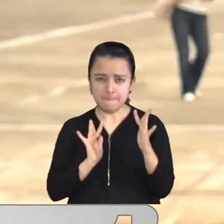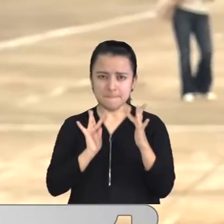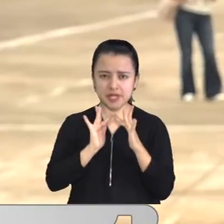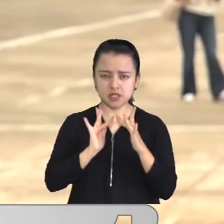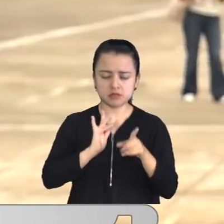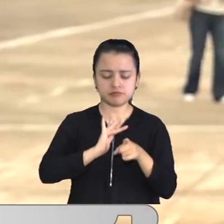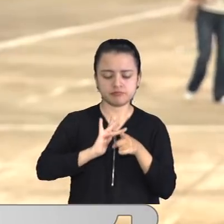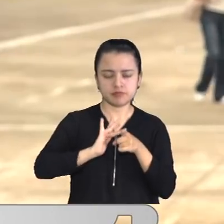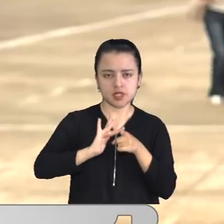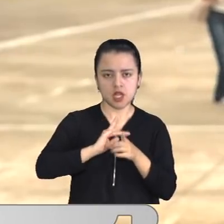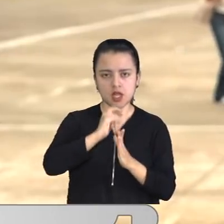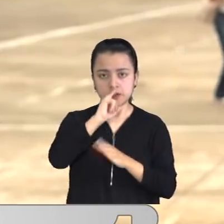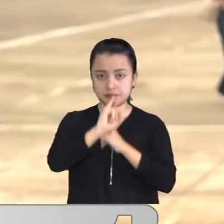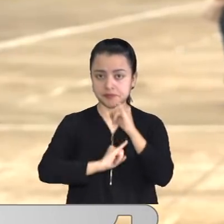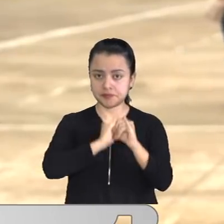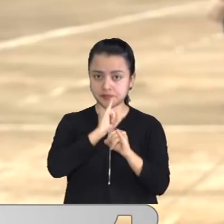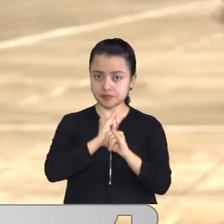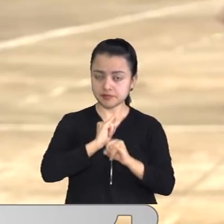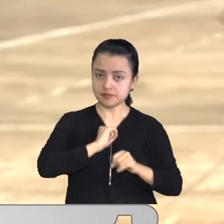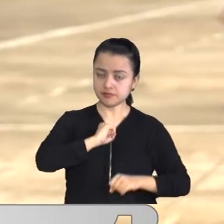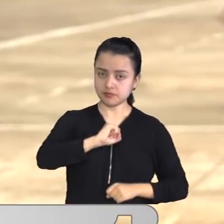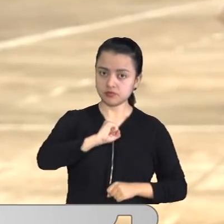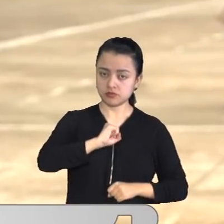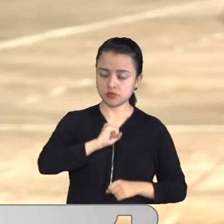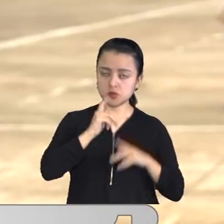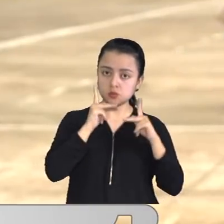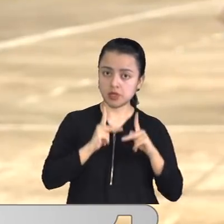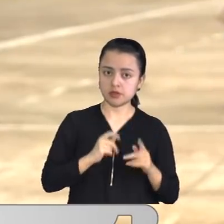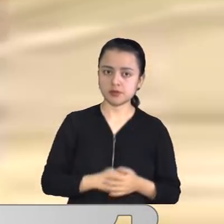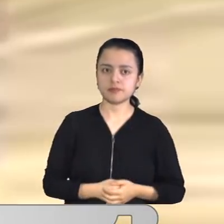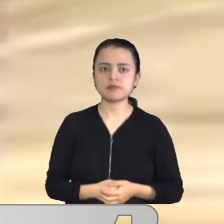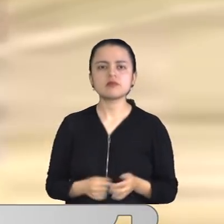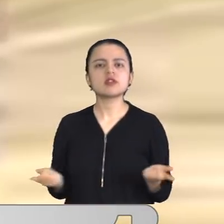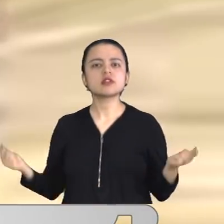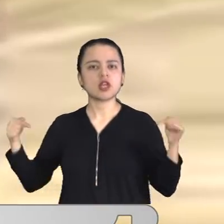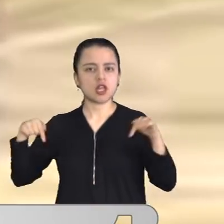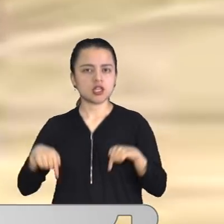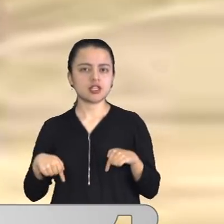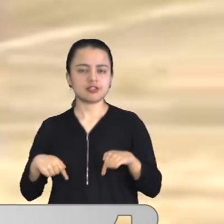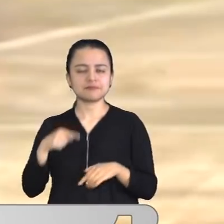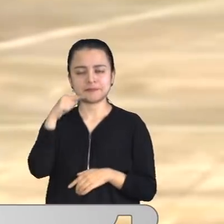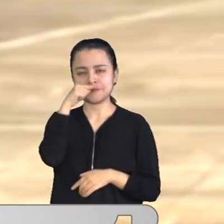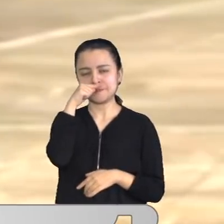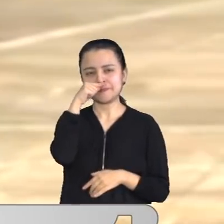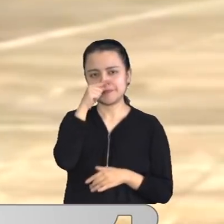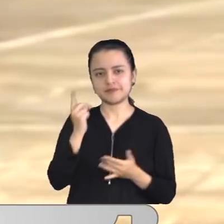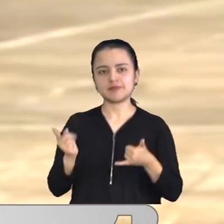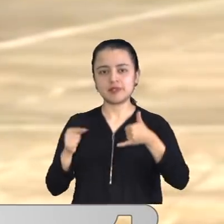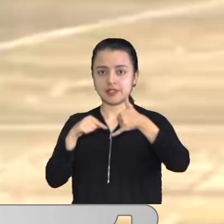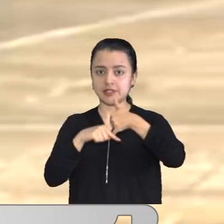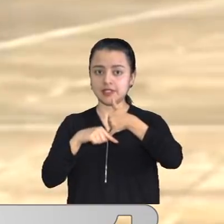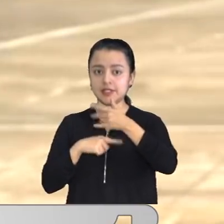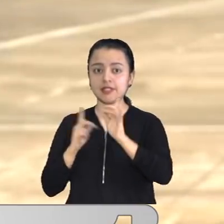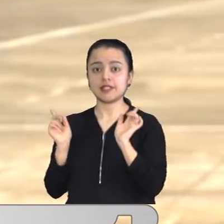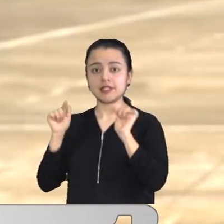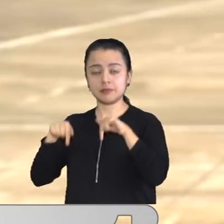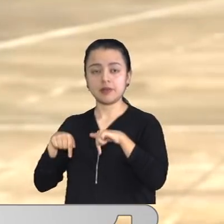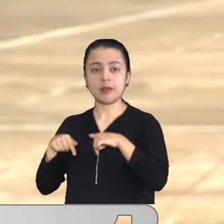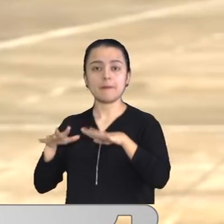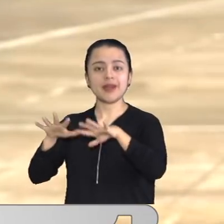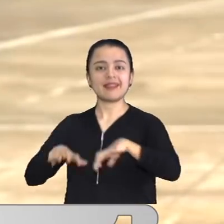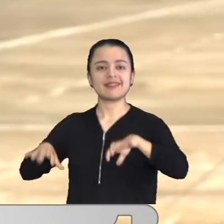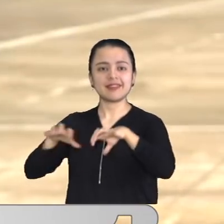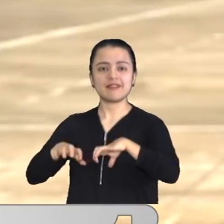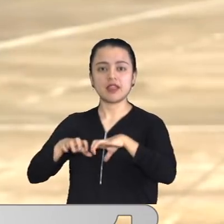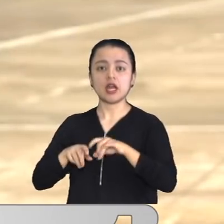importante. El presidente Duque está aquí en Leticia participando en la cumbre del Pacto Amazónico, en donde estará él presente y en